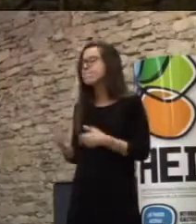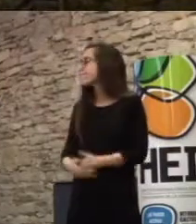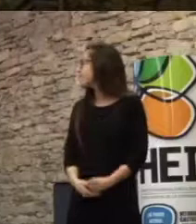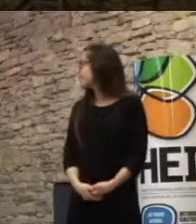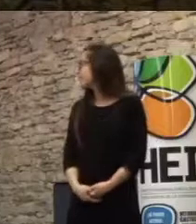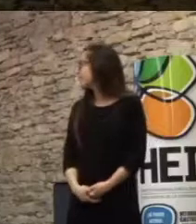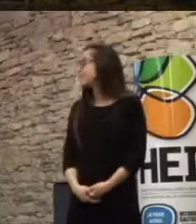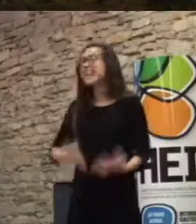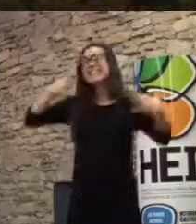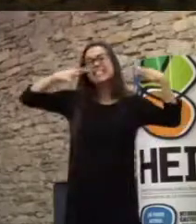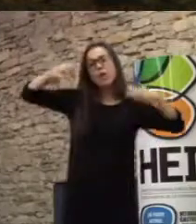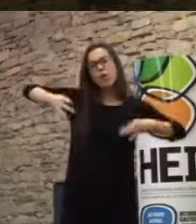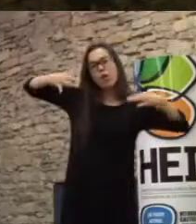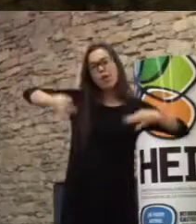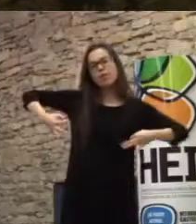seguridad